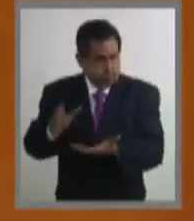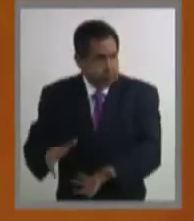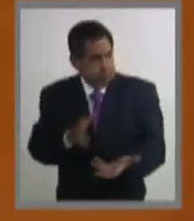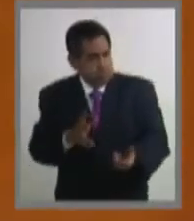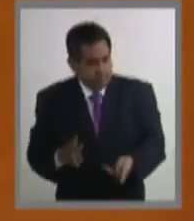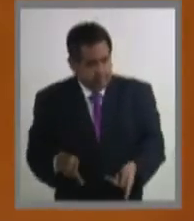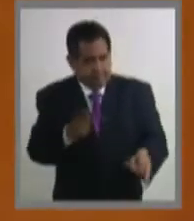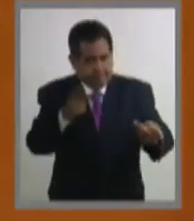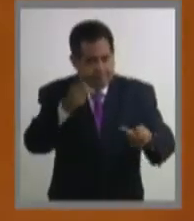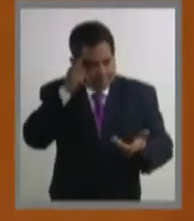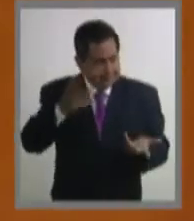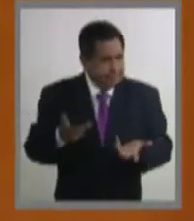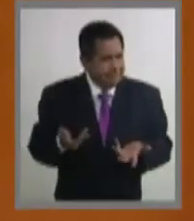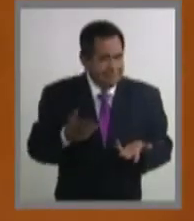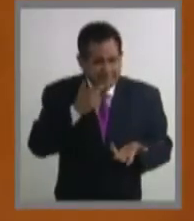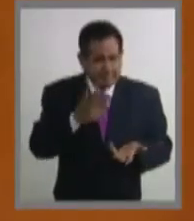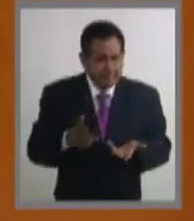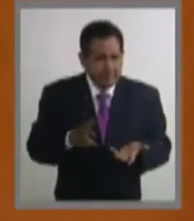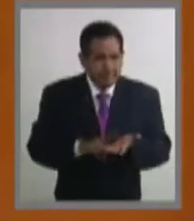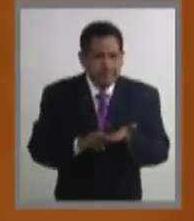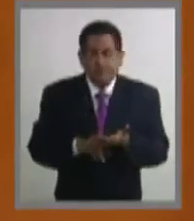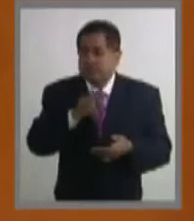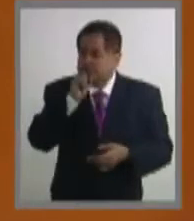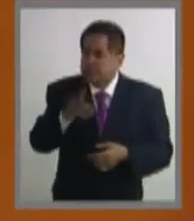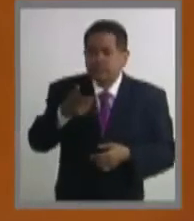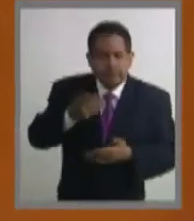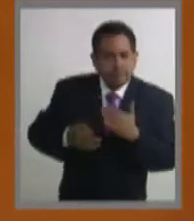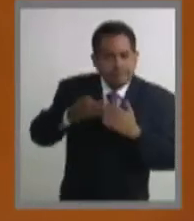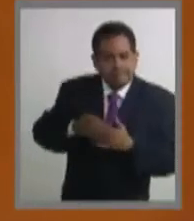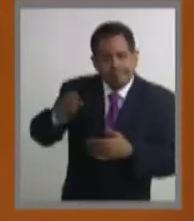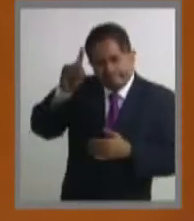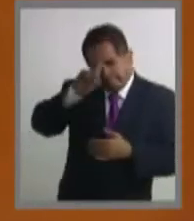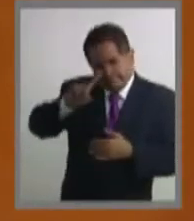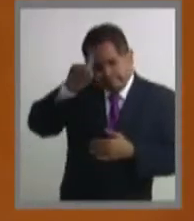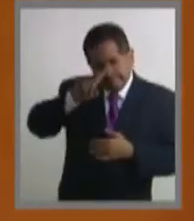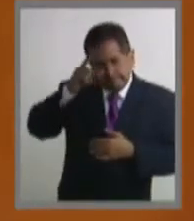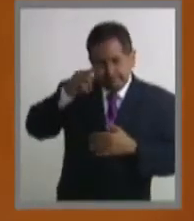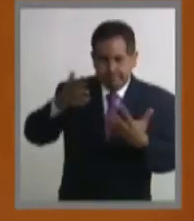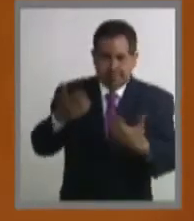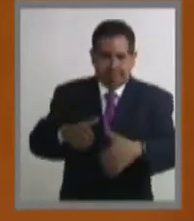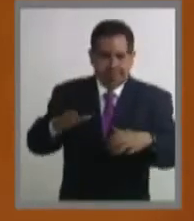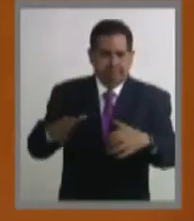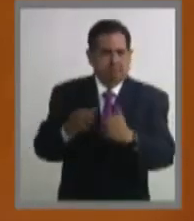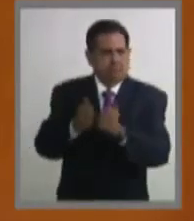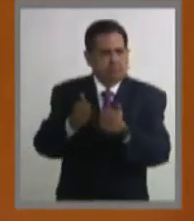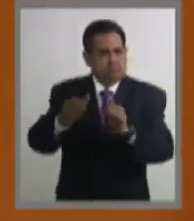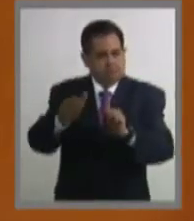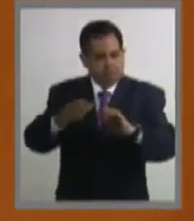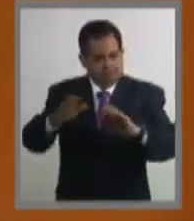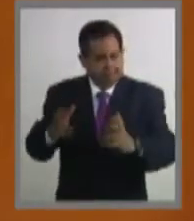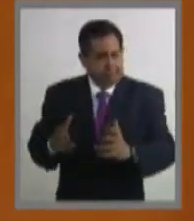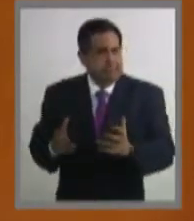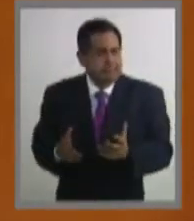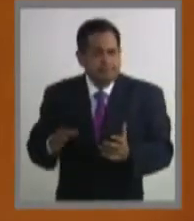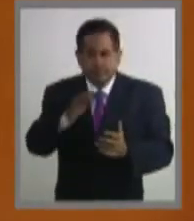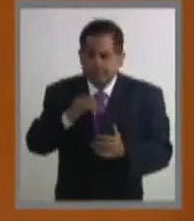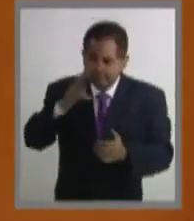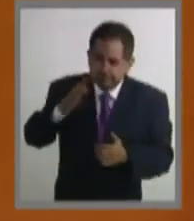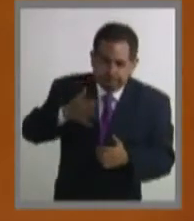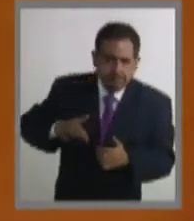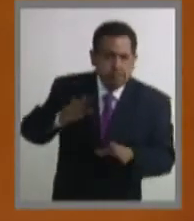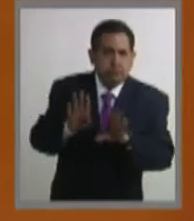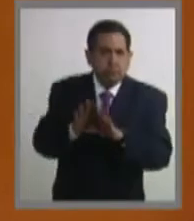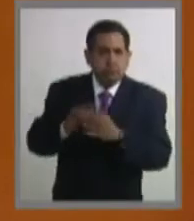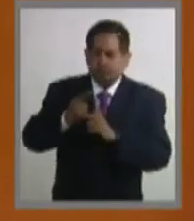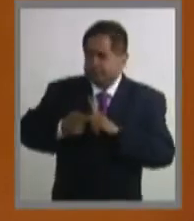su alfarería. Y ocupan también que para hacer una empresa artesanal podamos encontrar una manera